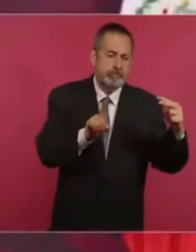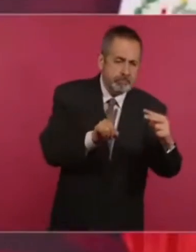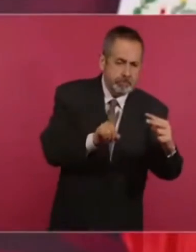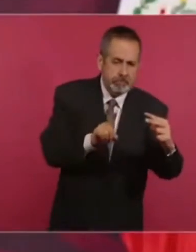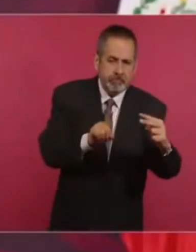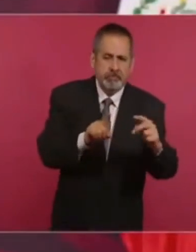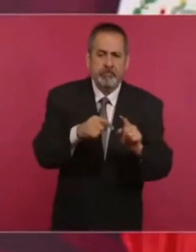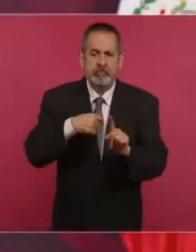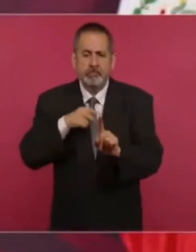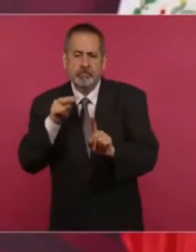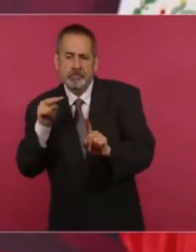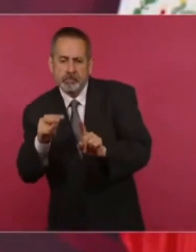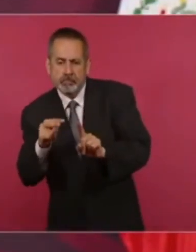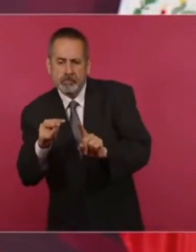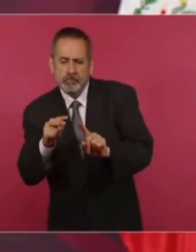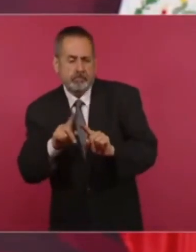más